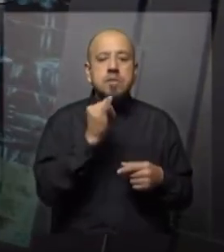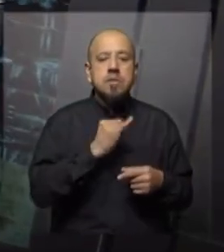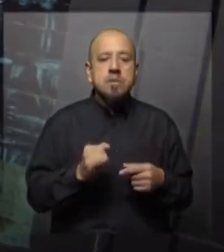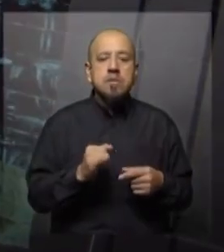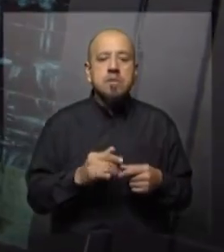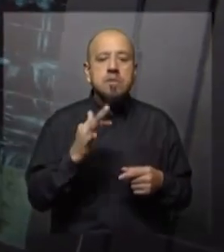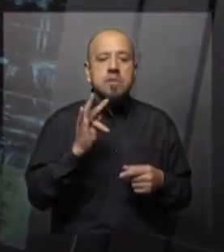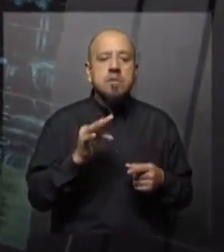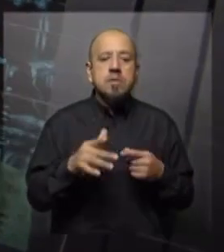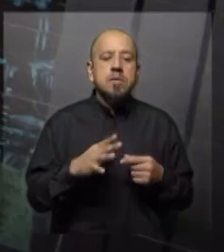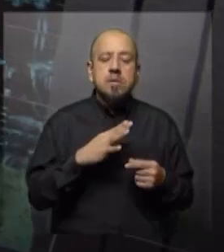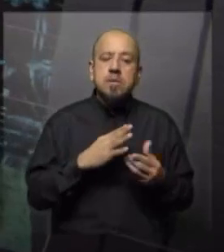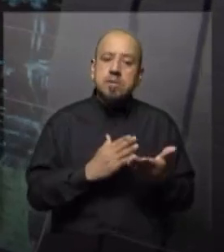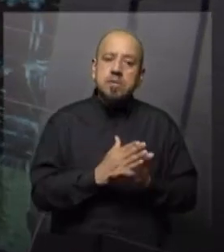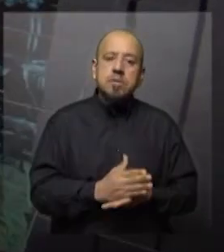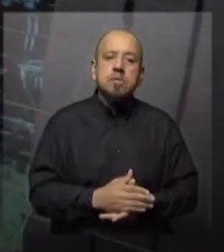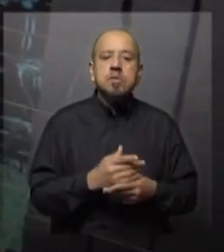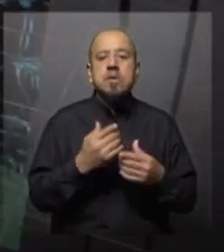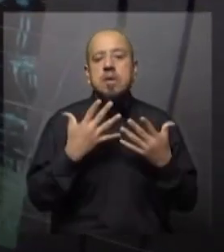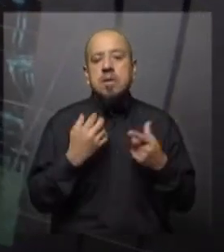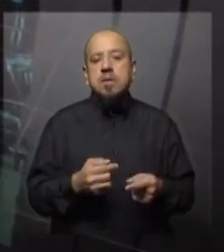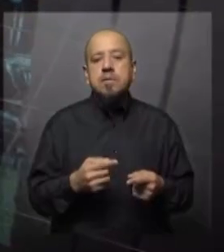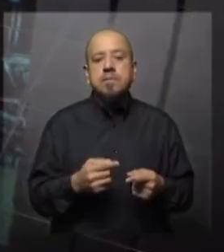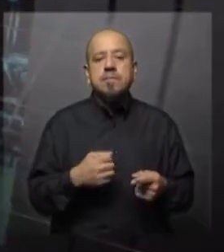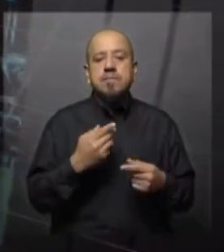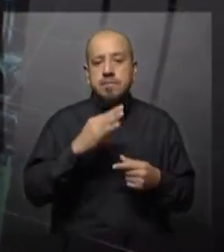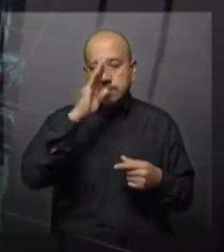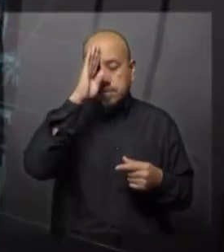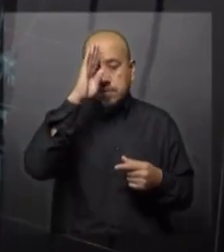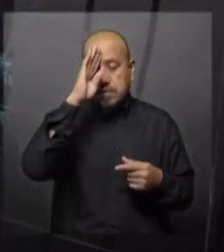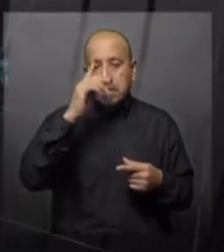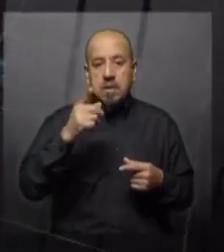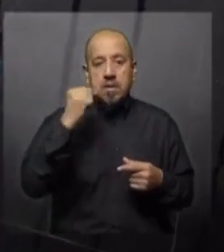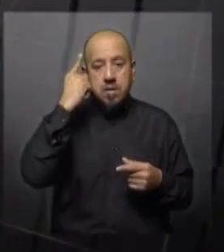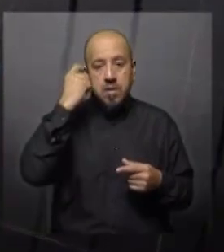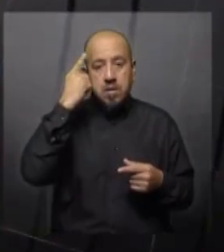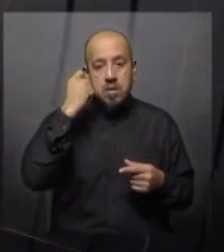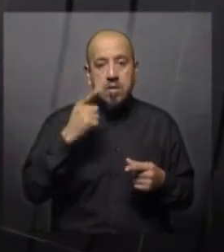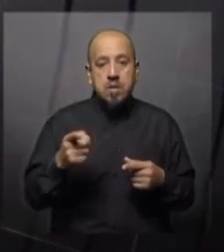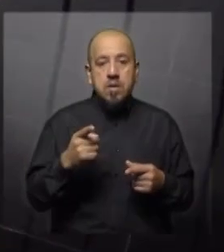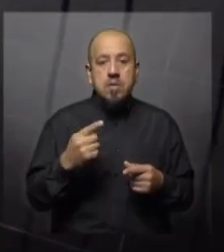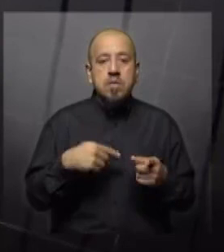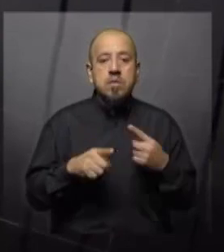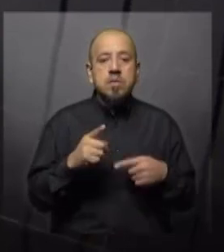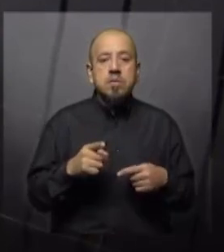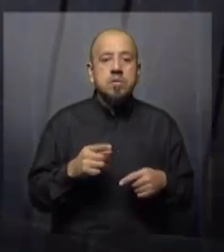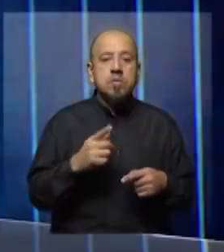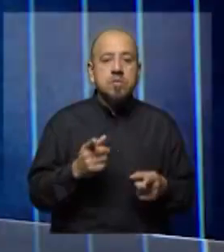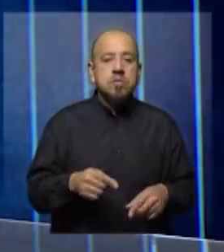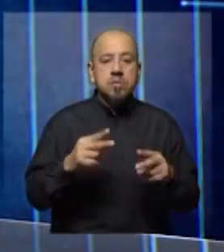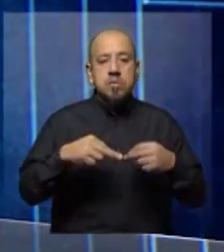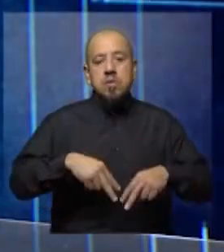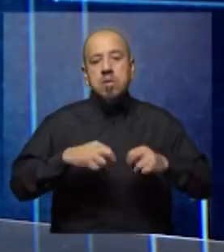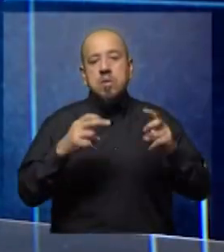y que estamos permanentemente intentando aprender de las experiencias eh dialogando con aquellos con los que investigamos